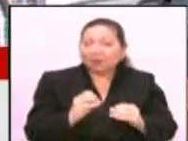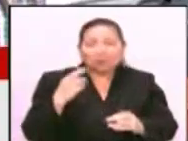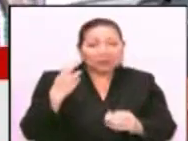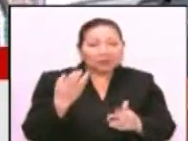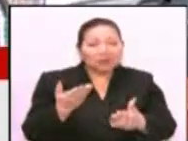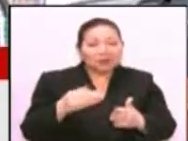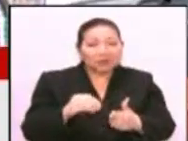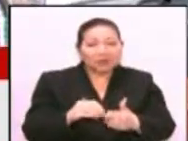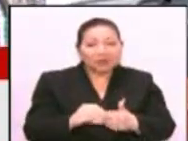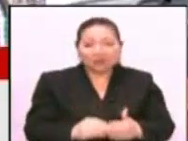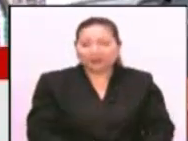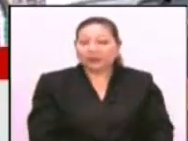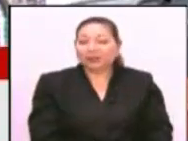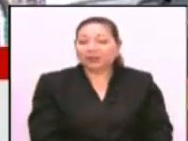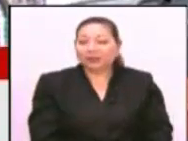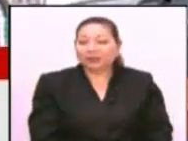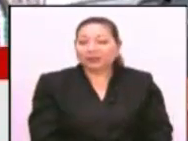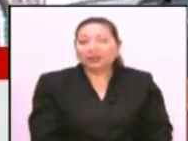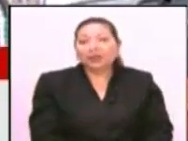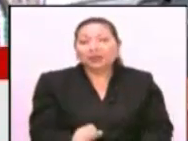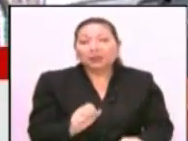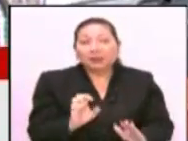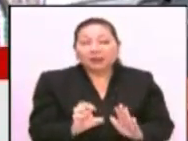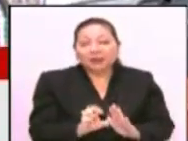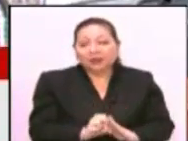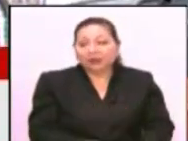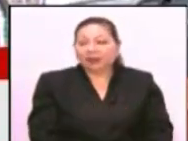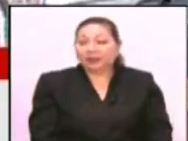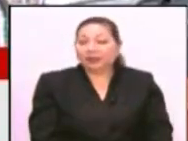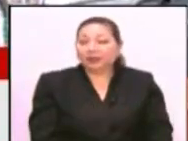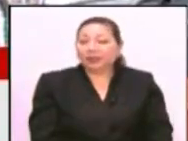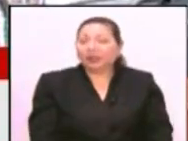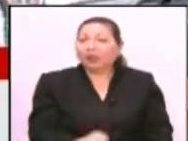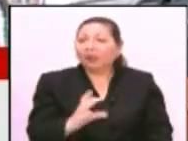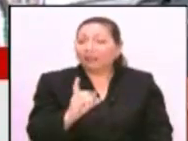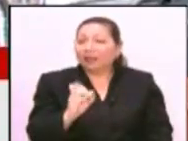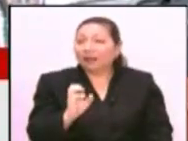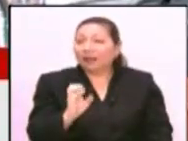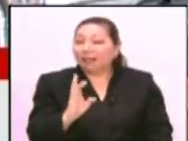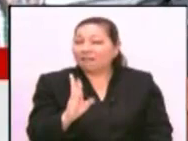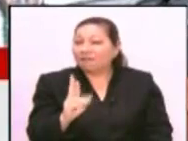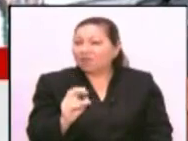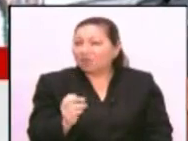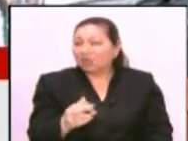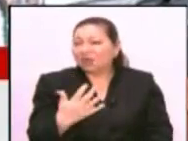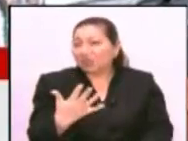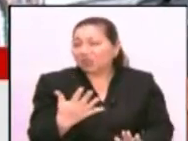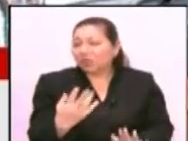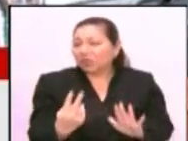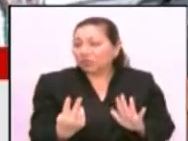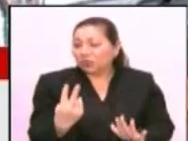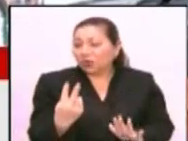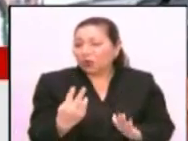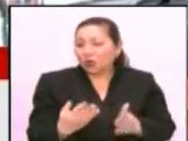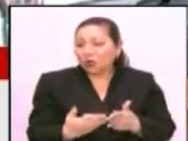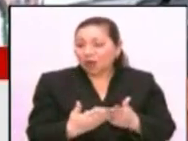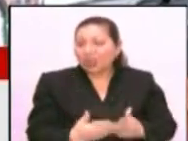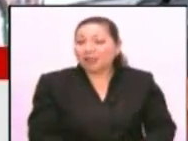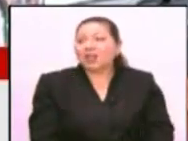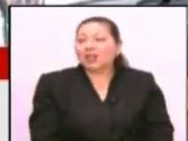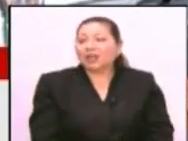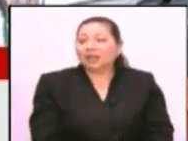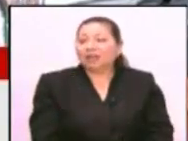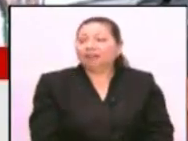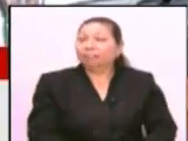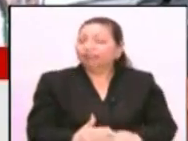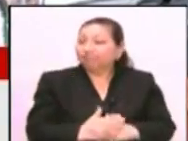política integral de la siguiente forma. Si, por ejemplo, el señor de la Flor nos dice que son unos 10 o 12 colegios que hay